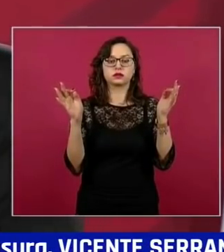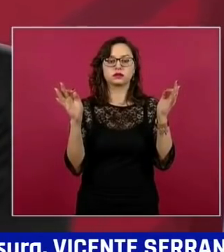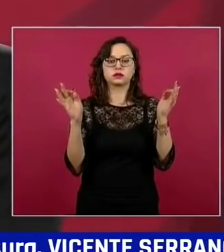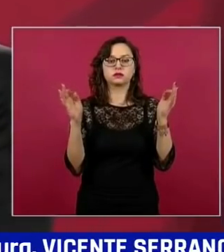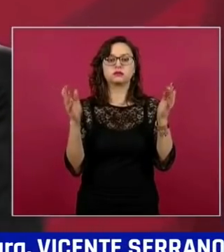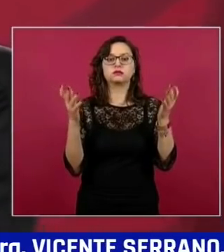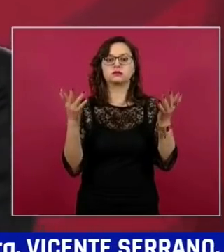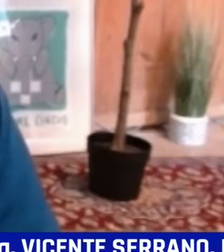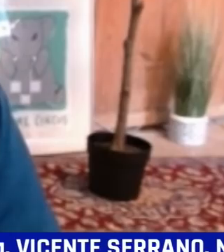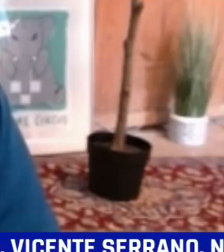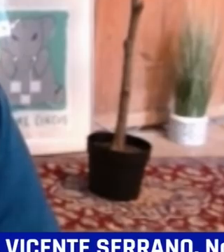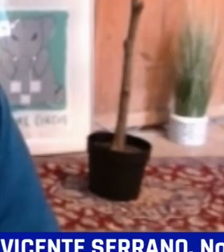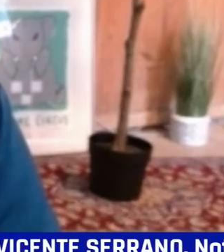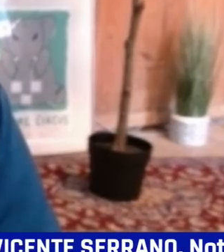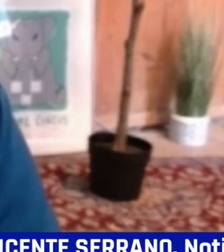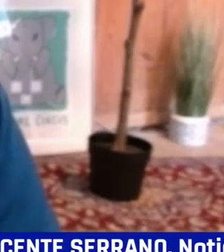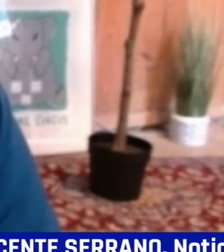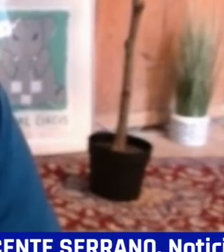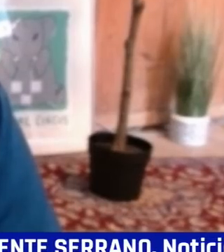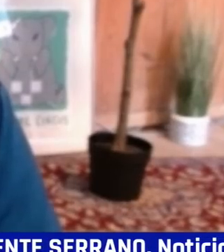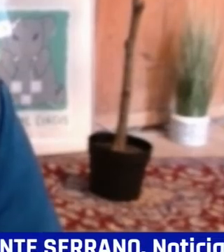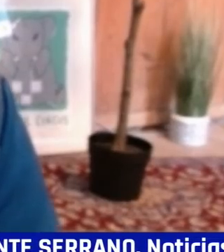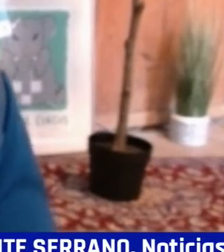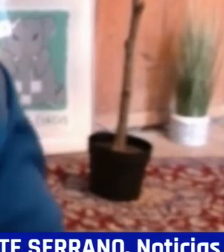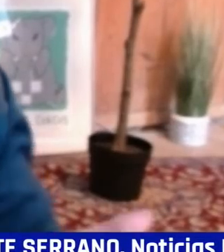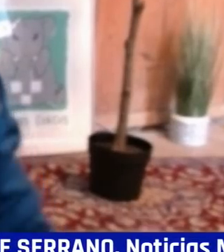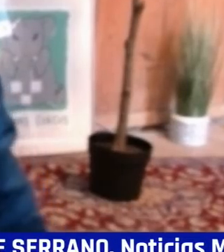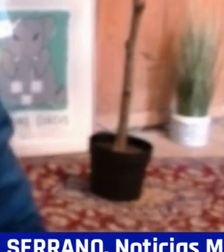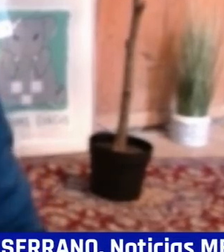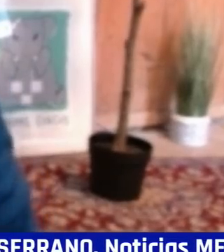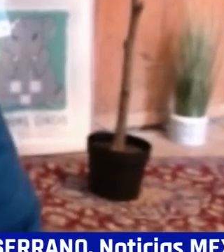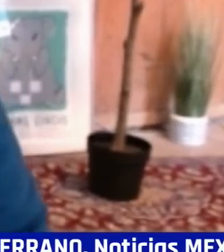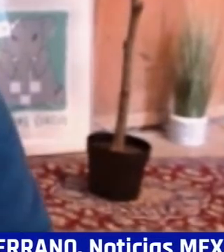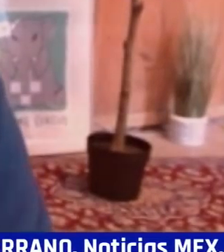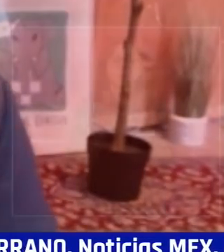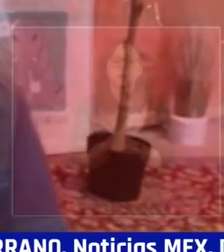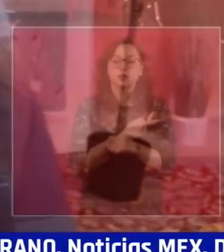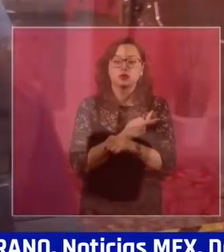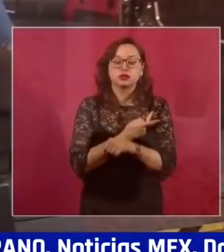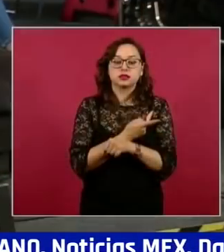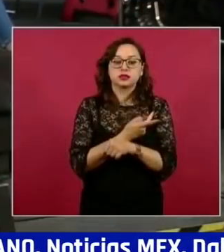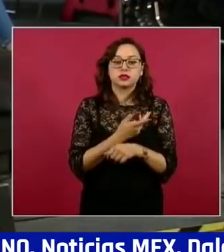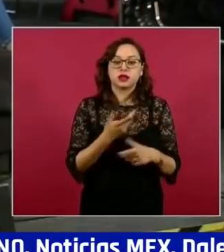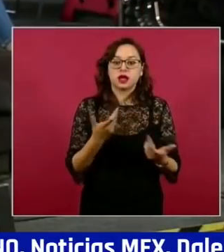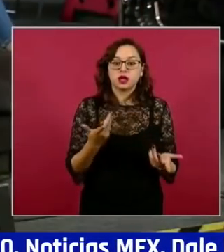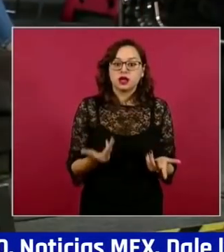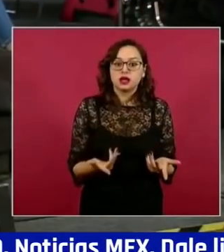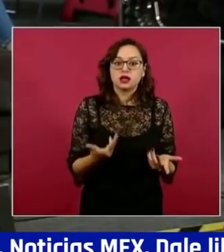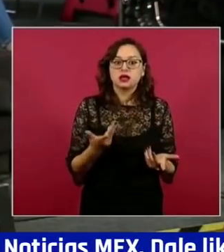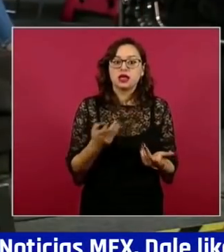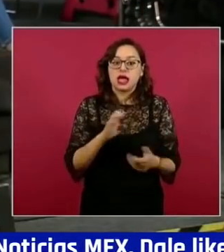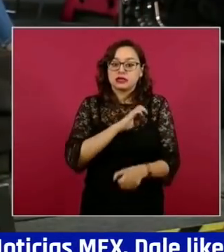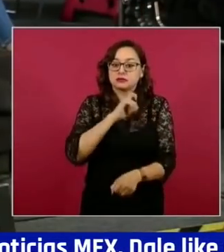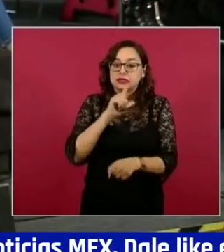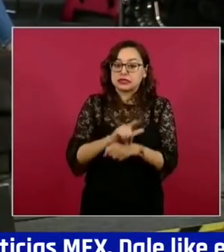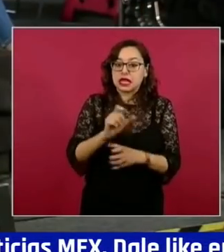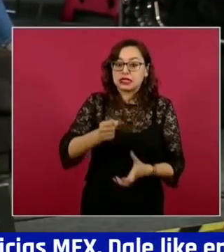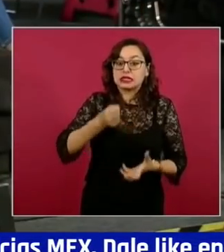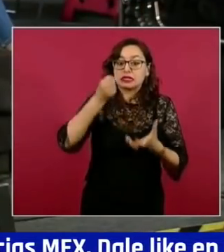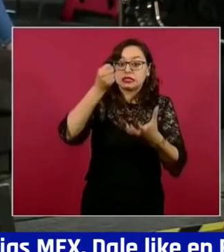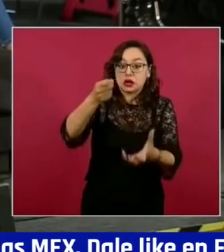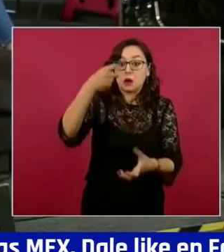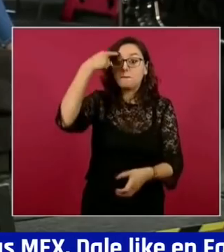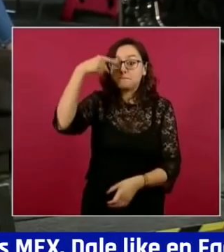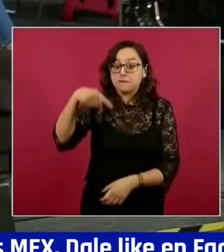estas recriminaciones de Dalila Escobar, también le dijo, imagínese usted, que atender las causas que originan la pobreza no está